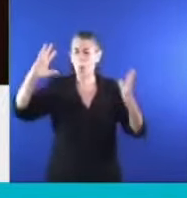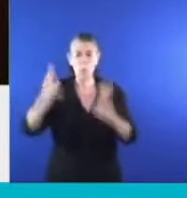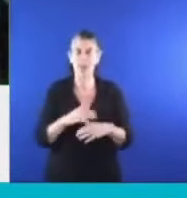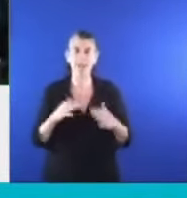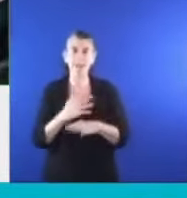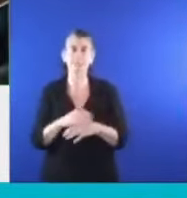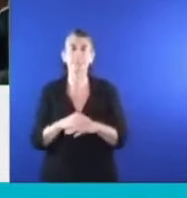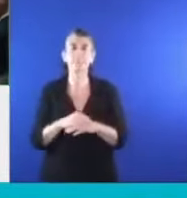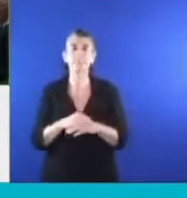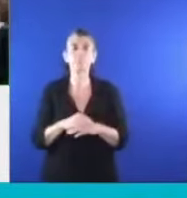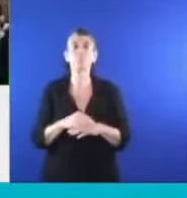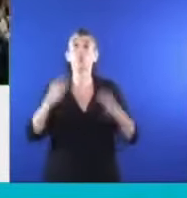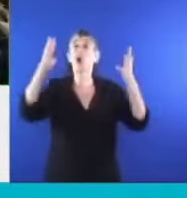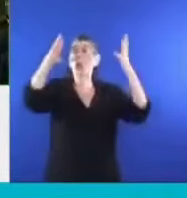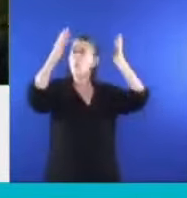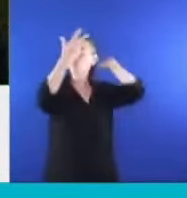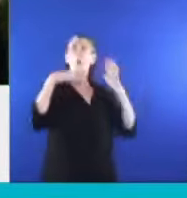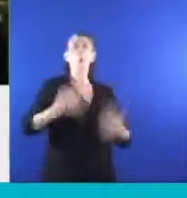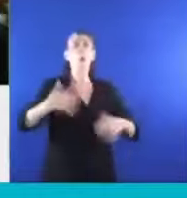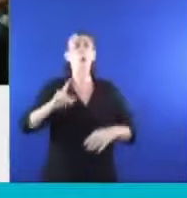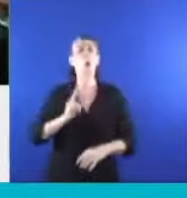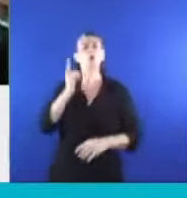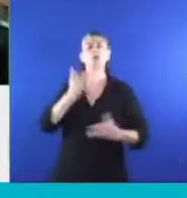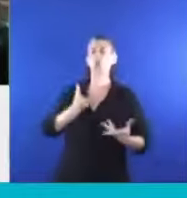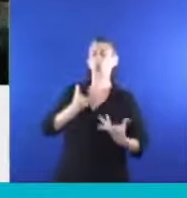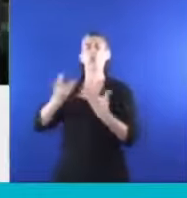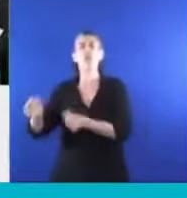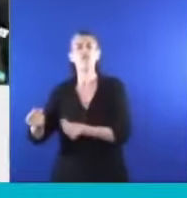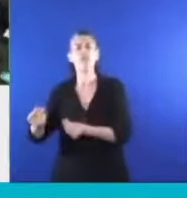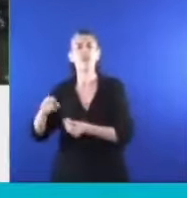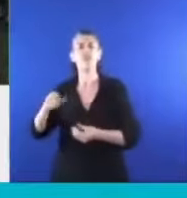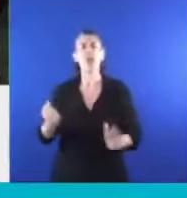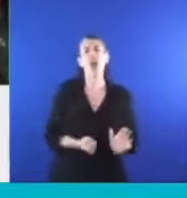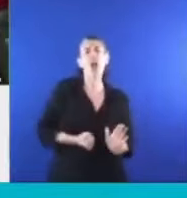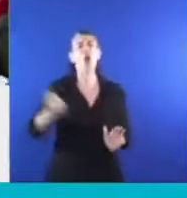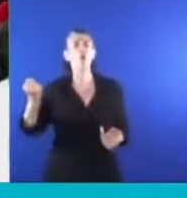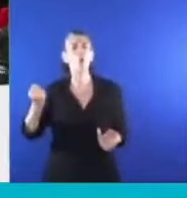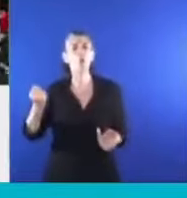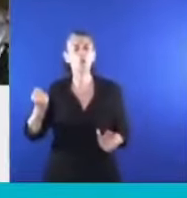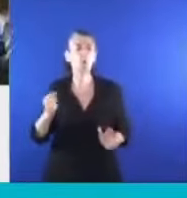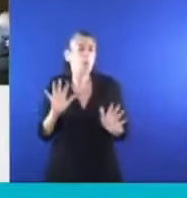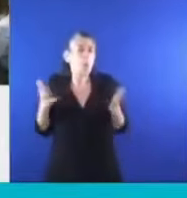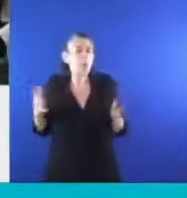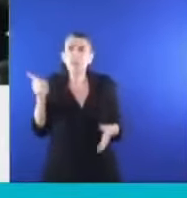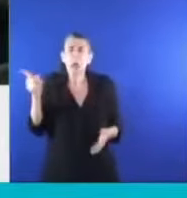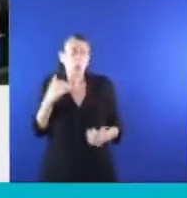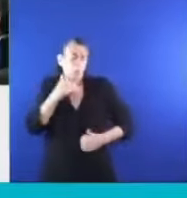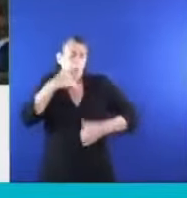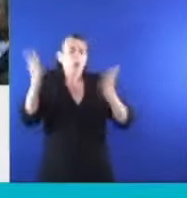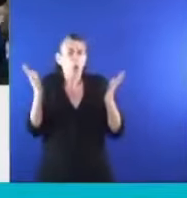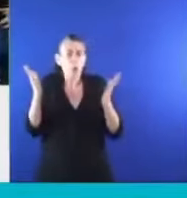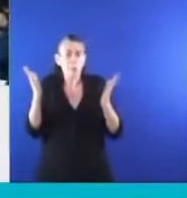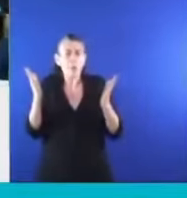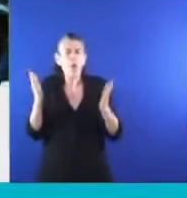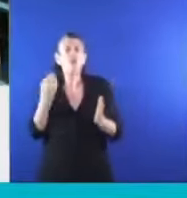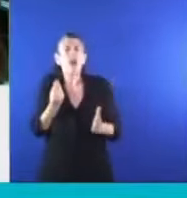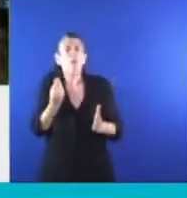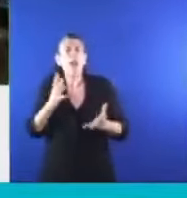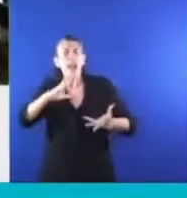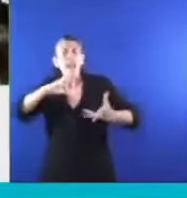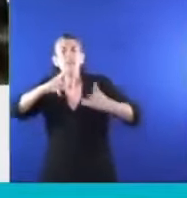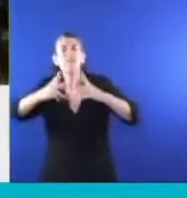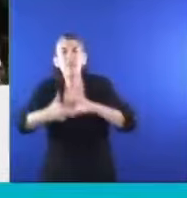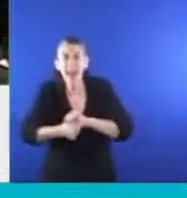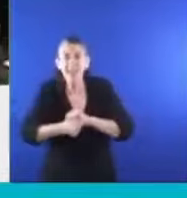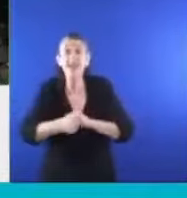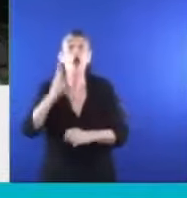interanual estimada. Cuando Milei defiende orgulloso el ajuste, tal vez no comprende, o tal vez no le importa, el daño que causa